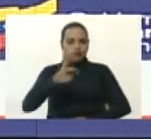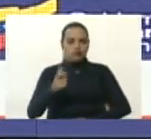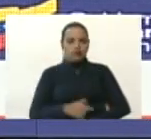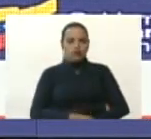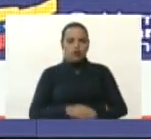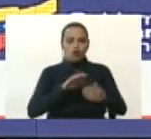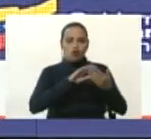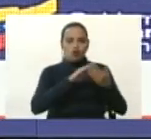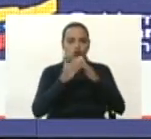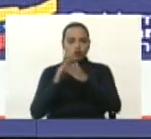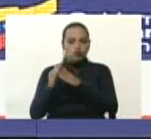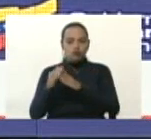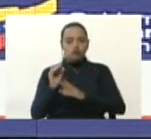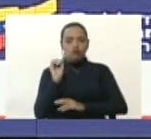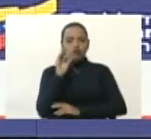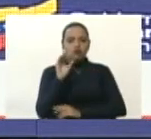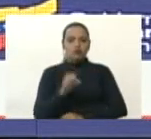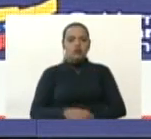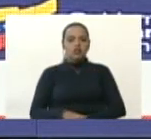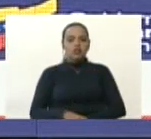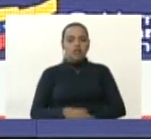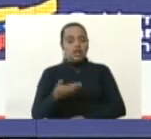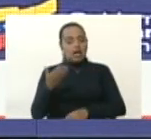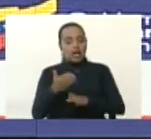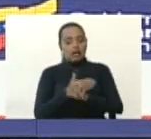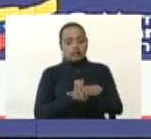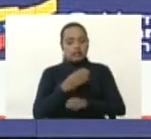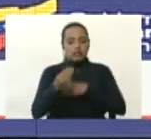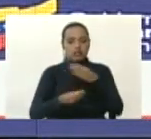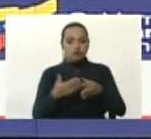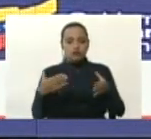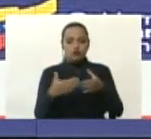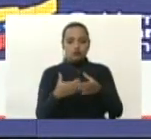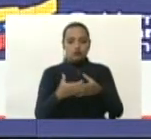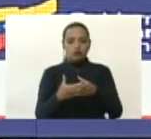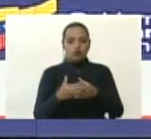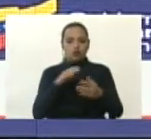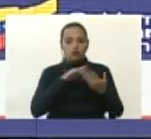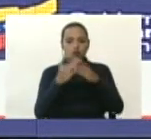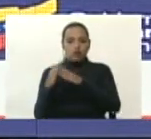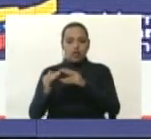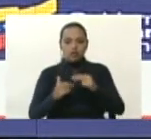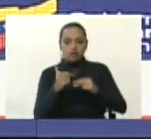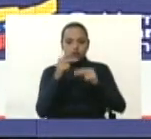Ahora creamos hace una semana las brigadas comunales de obra pública,